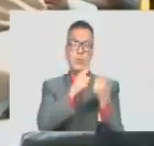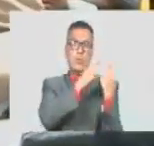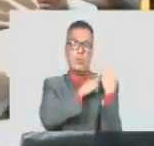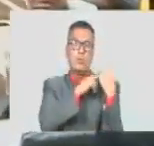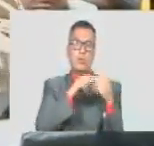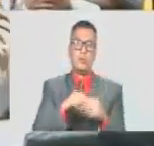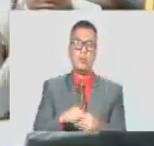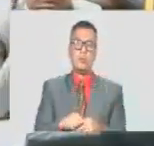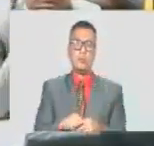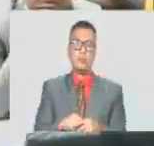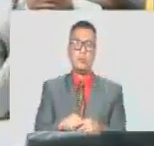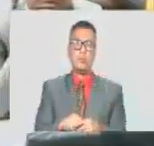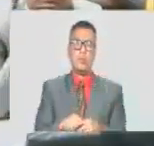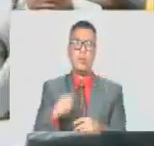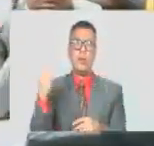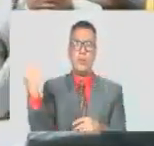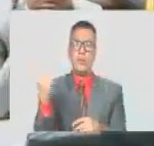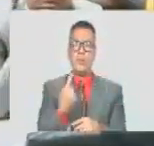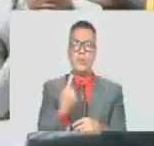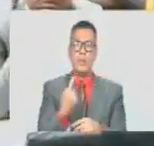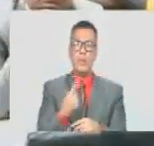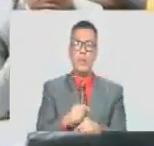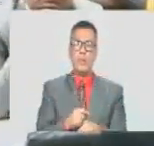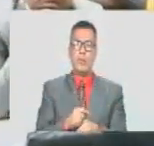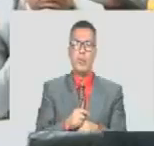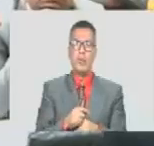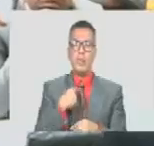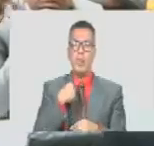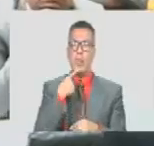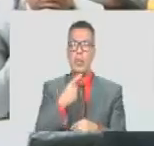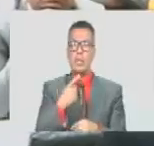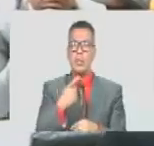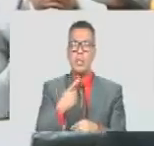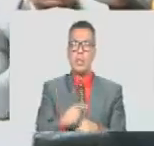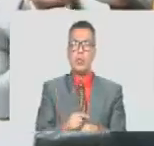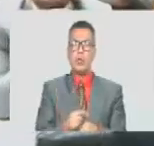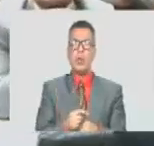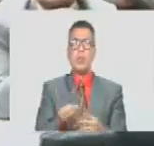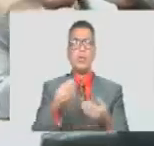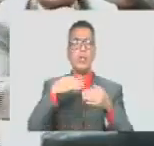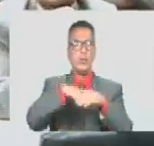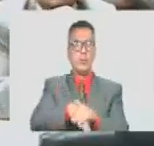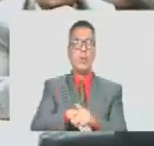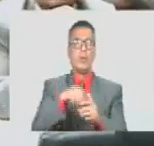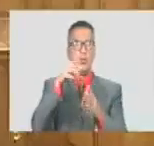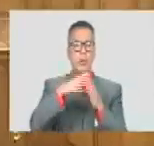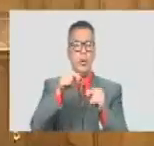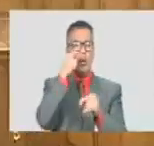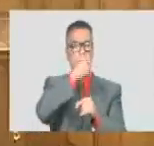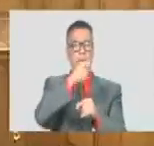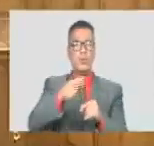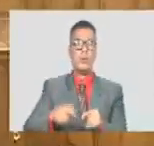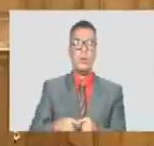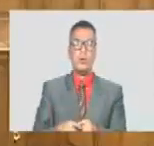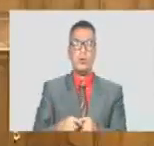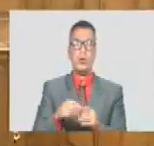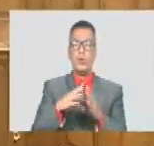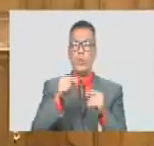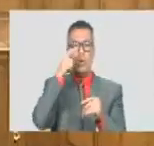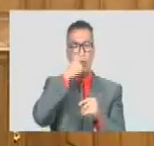responsabilidad llegó, sí, como él los dijo en su salida, a las catacumbas del pueblo. Y el